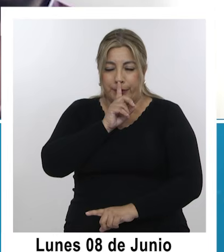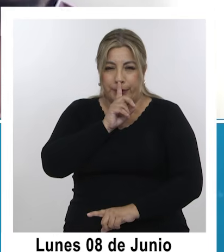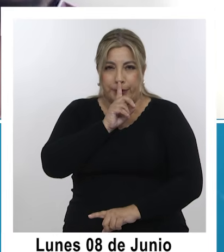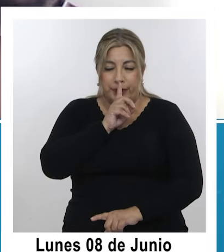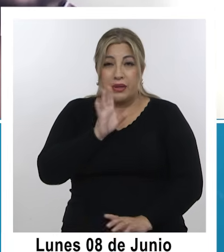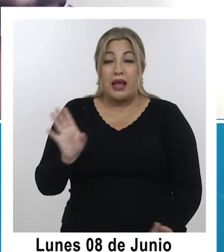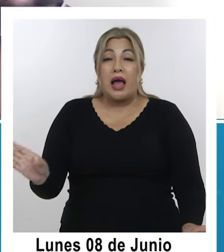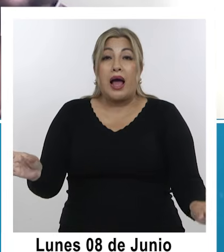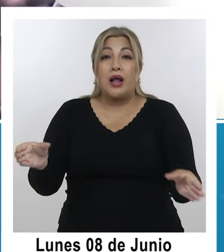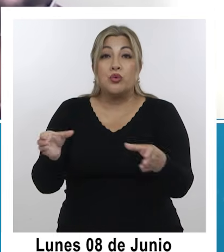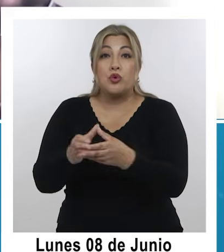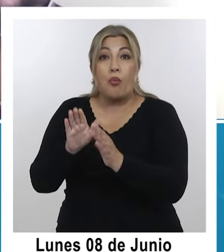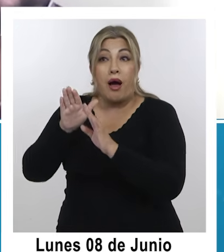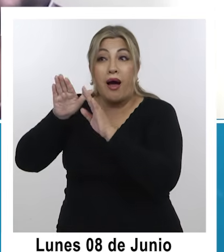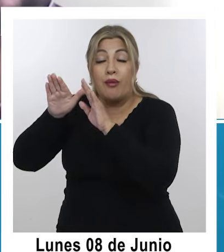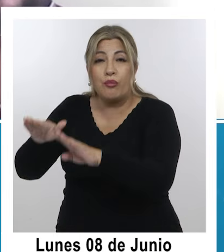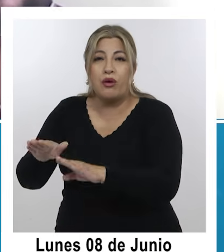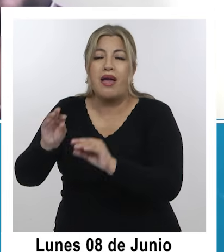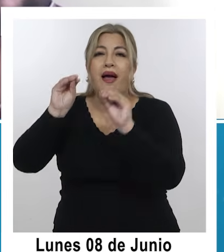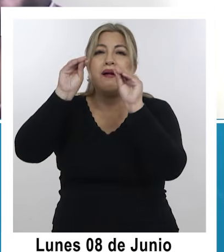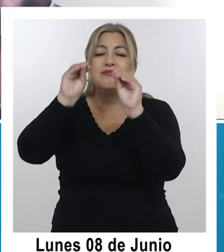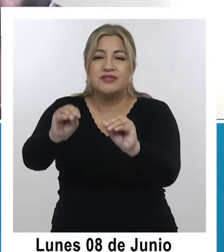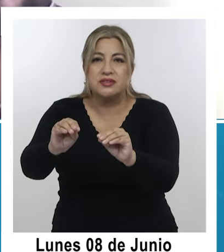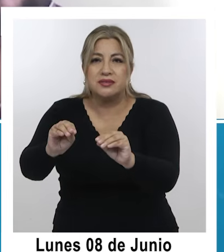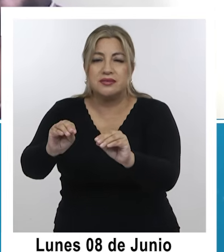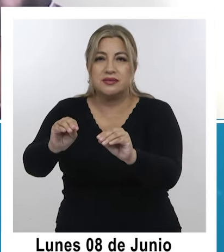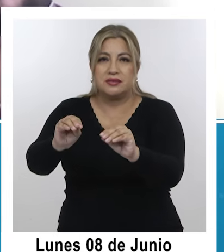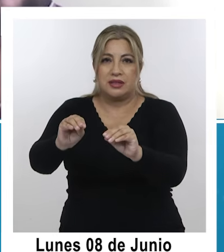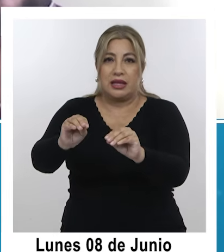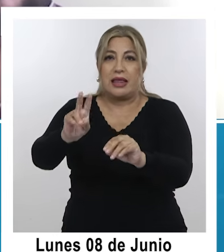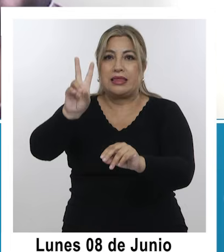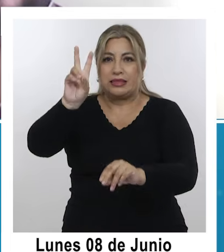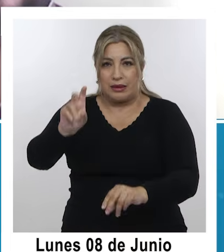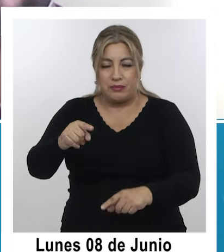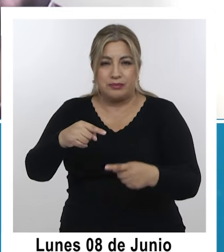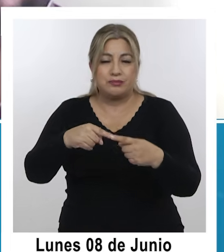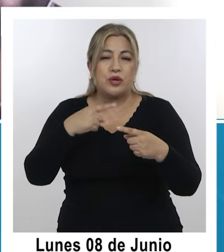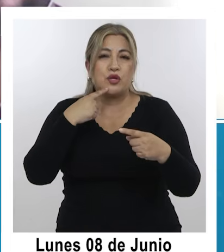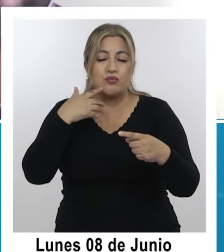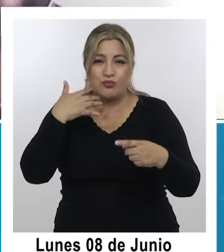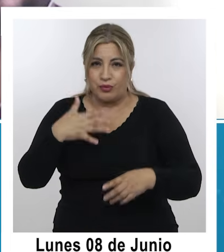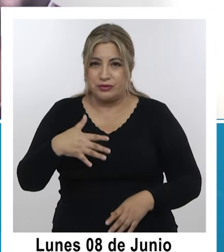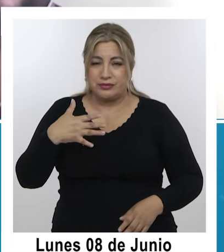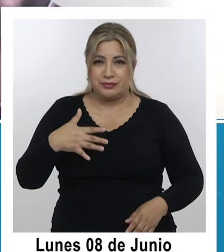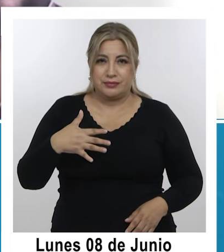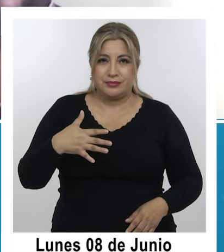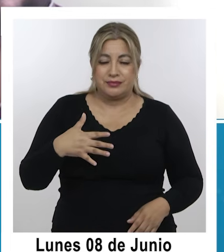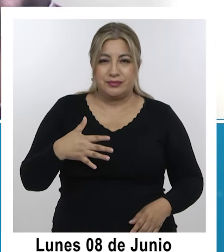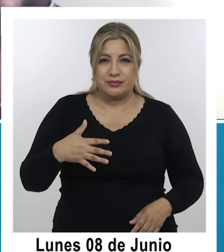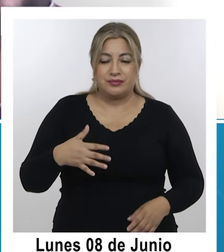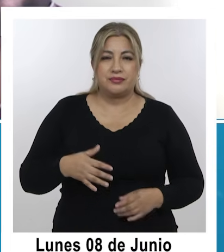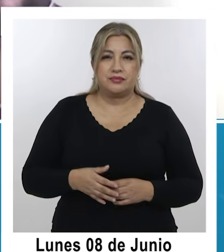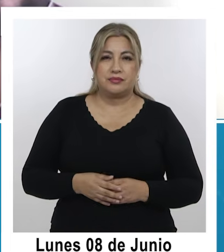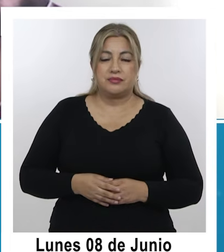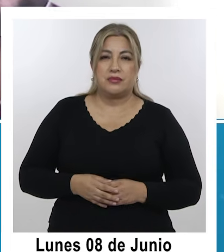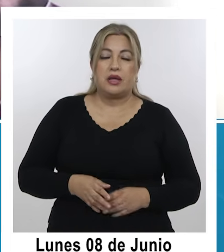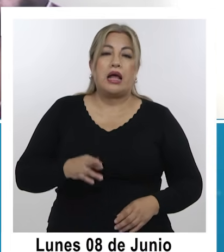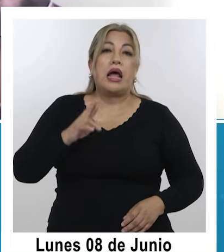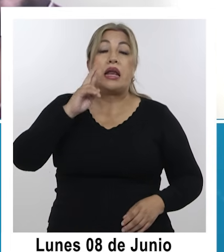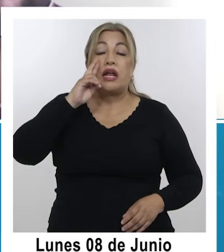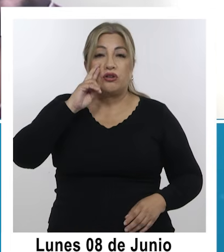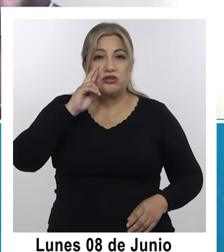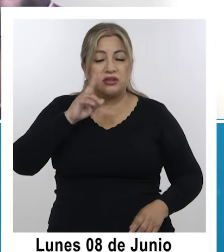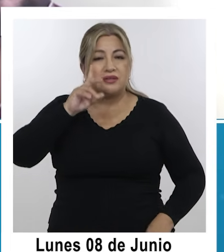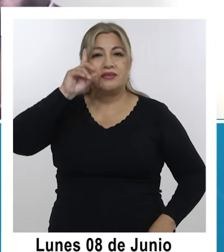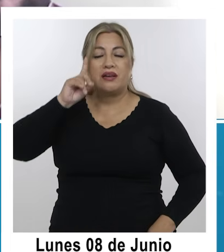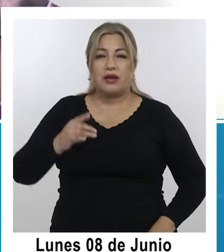a sus manifestantes, a sus partidarios, uno que es importante en este país, y lo ha dicho Keiko ayer, a reconocer los